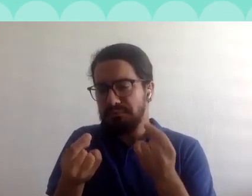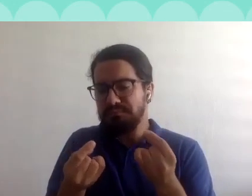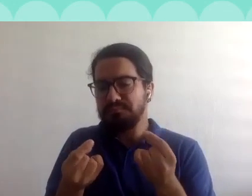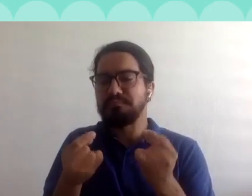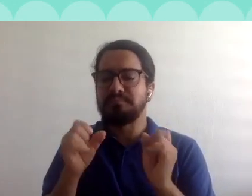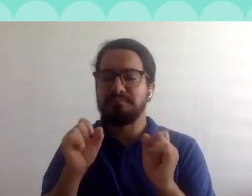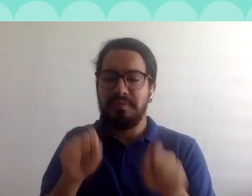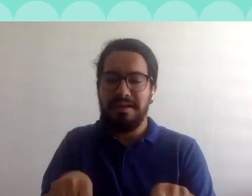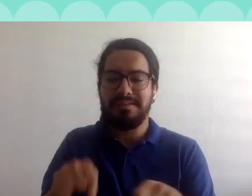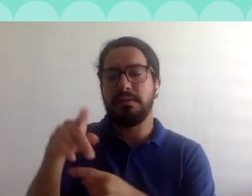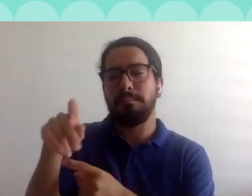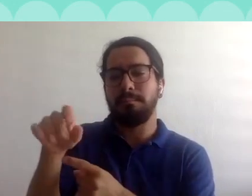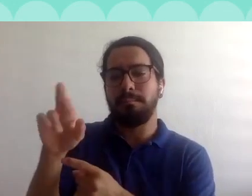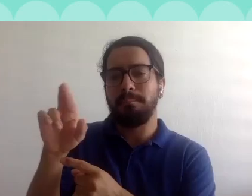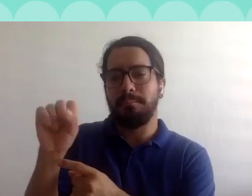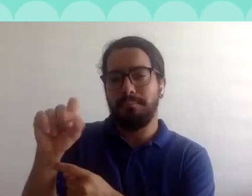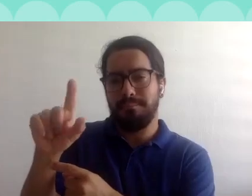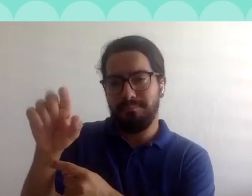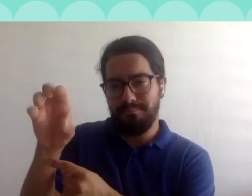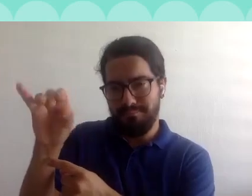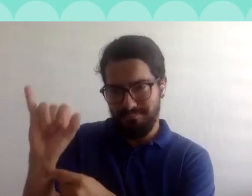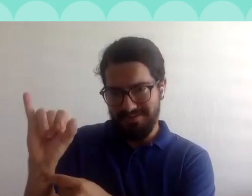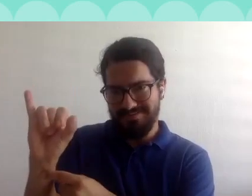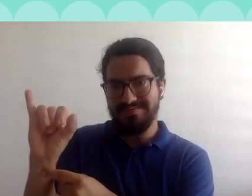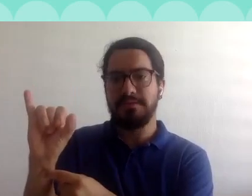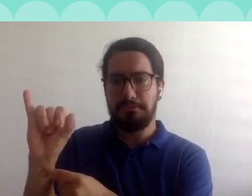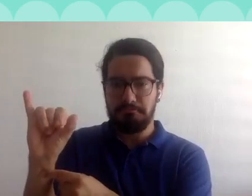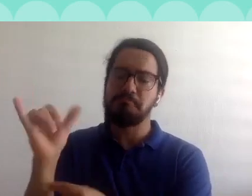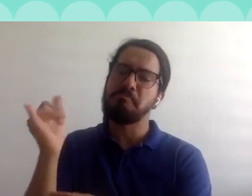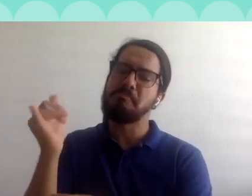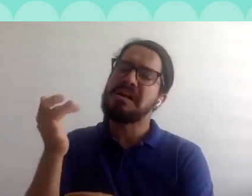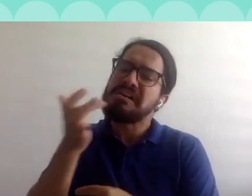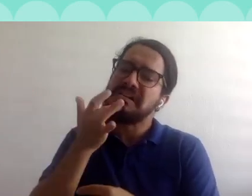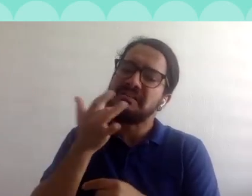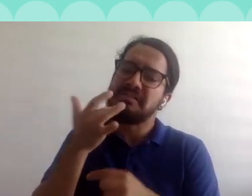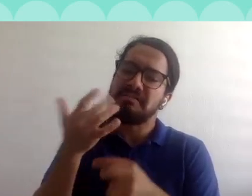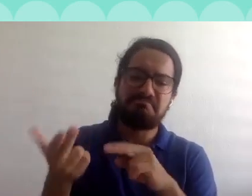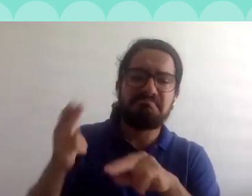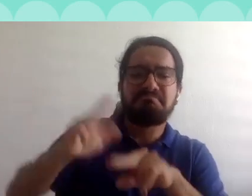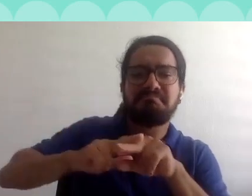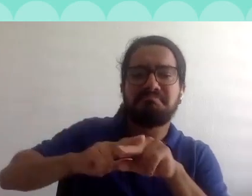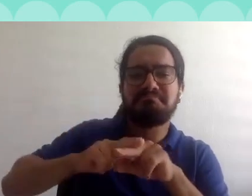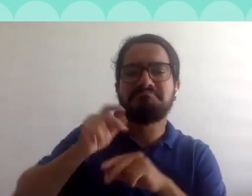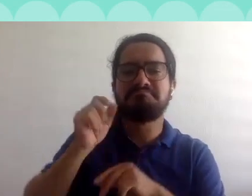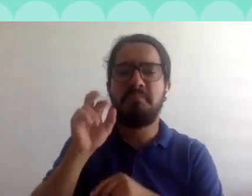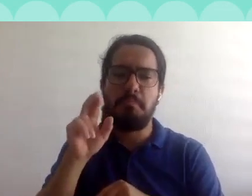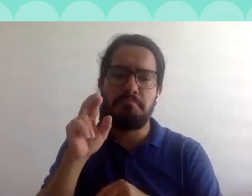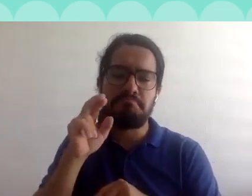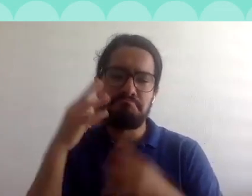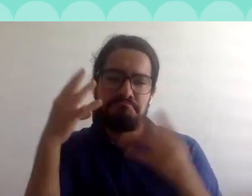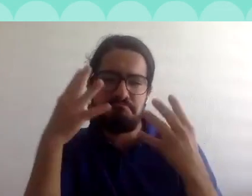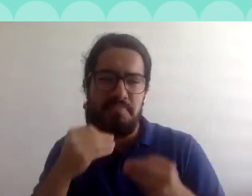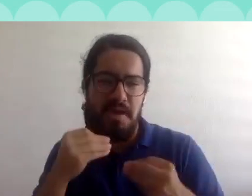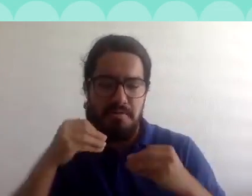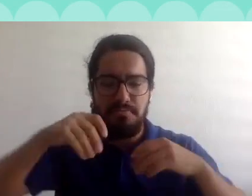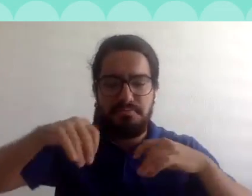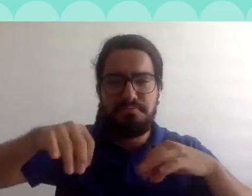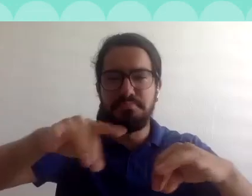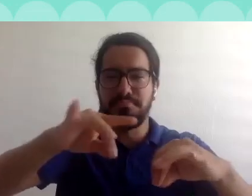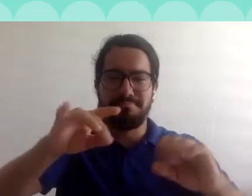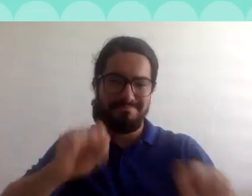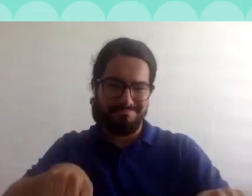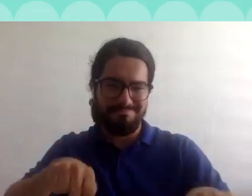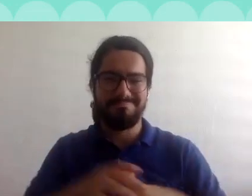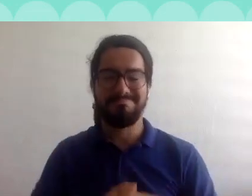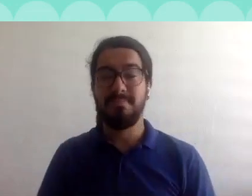para más que nada es para darle un saborcito y adornarlo, ¿no? Ay, muchas gracias. Estoy tan agradecida que